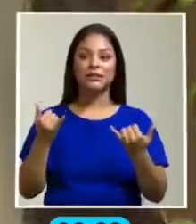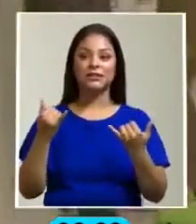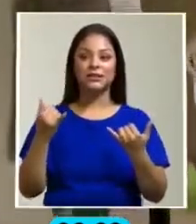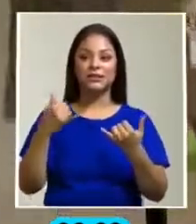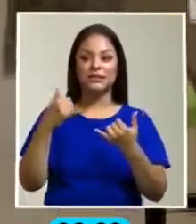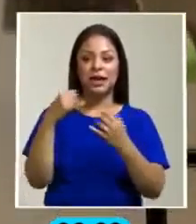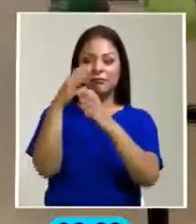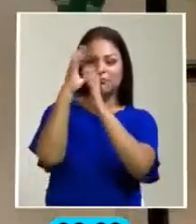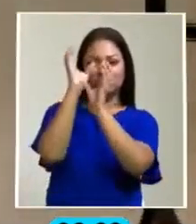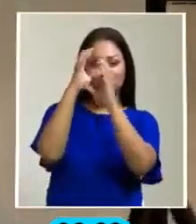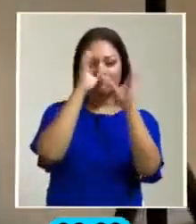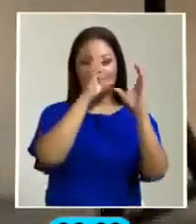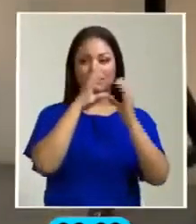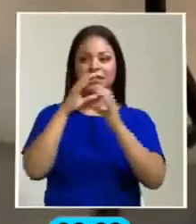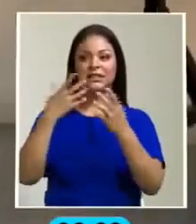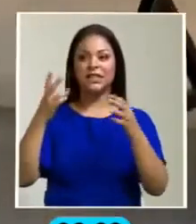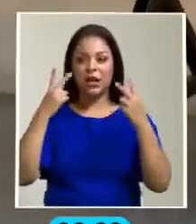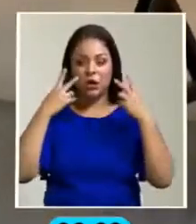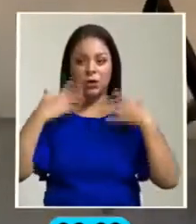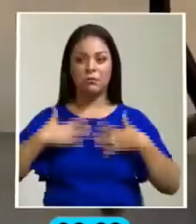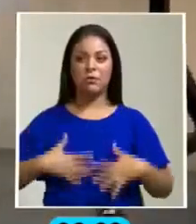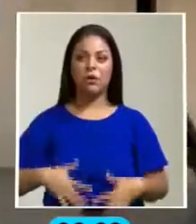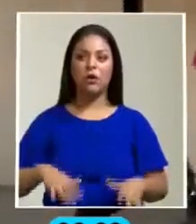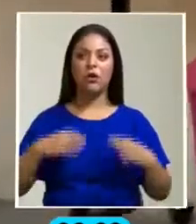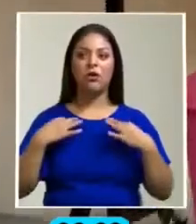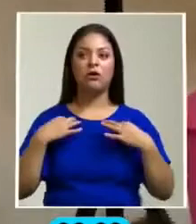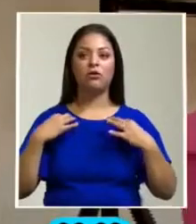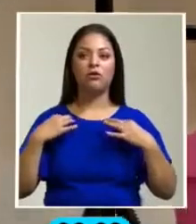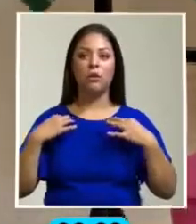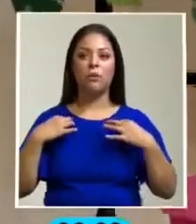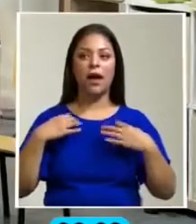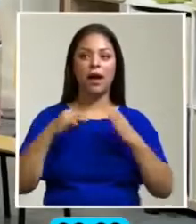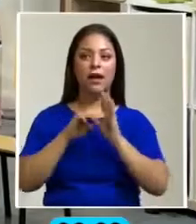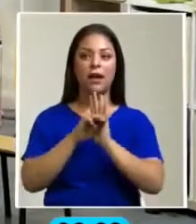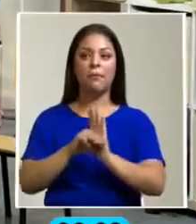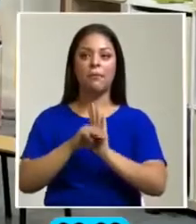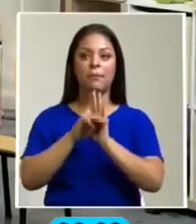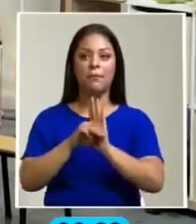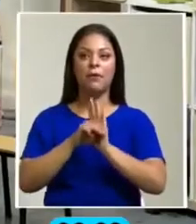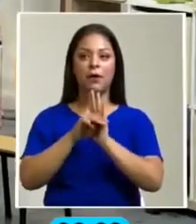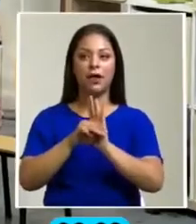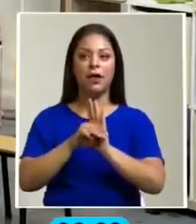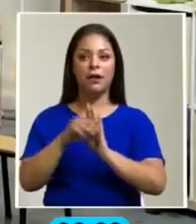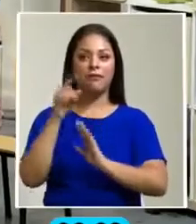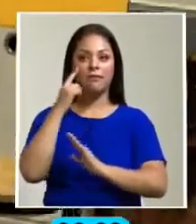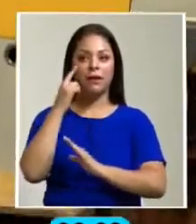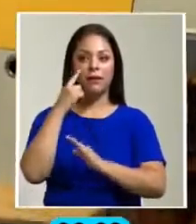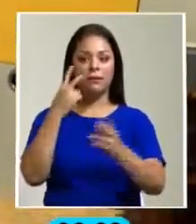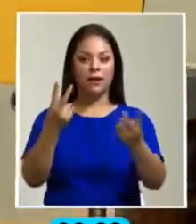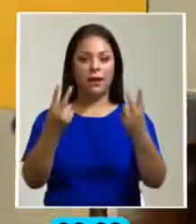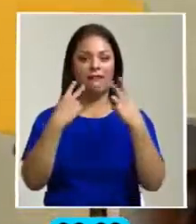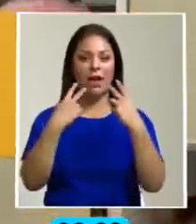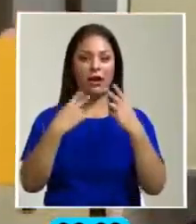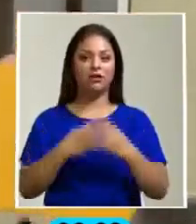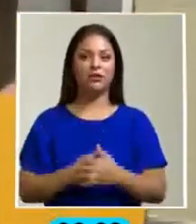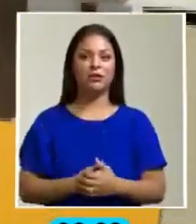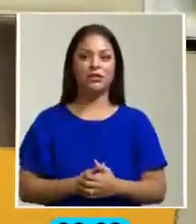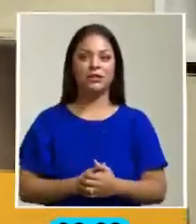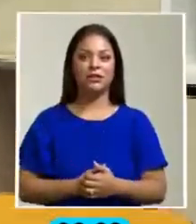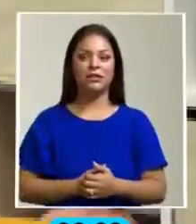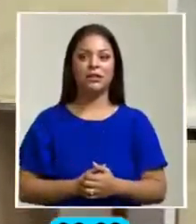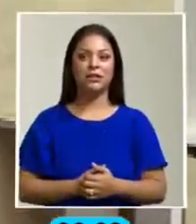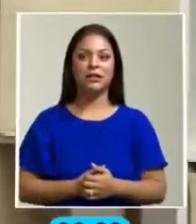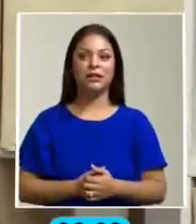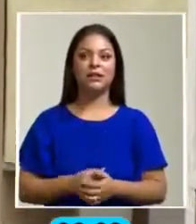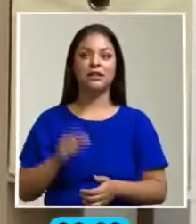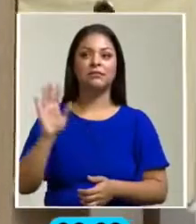vieron con nuestra ropa de la moda! ¡Las claro. chicas de la moda! ¡Ay, vienen para vernos! ¡Ay, ay, Carlita, no, Carlita! Espere,